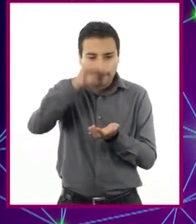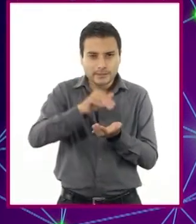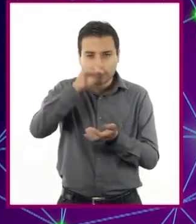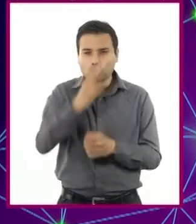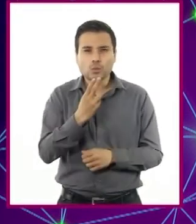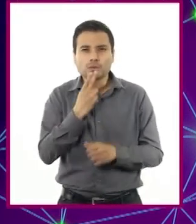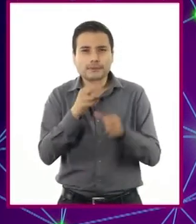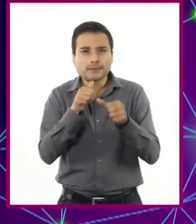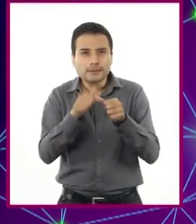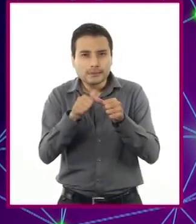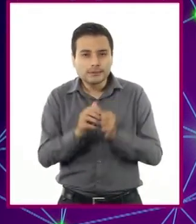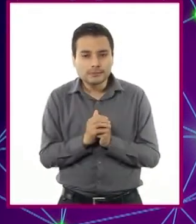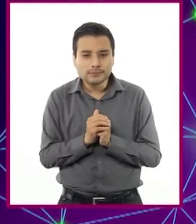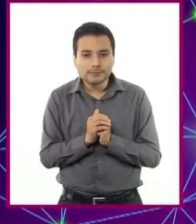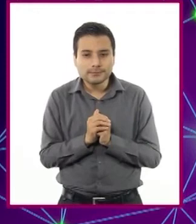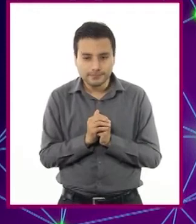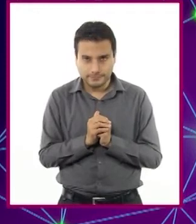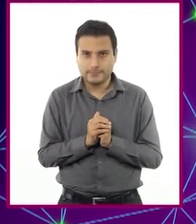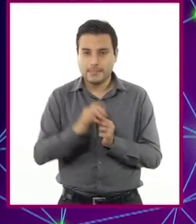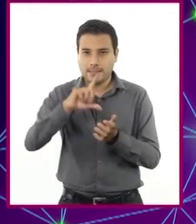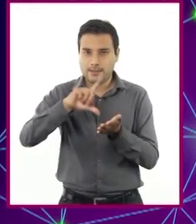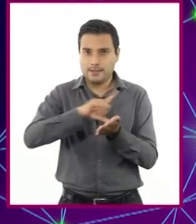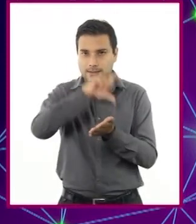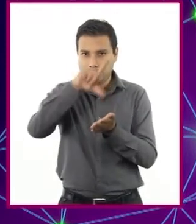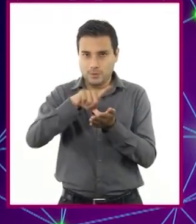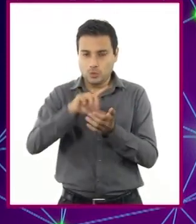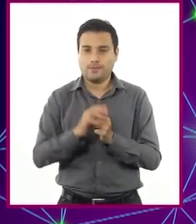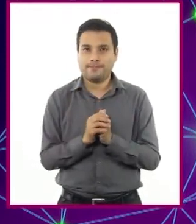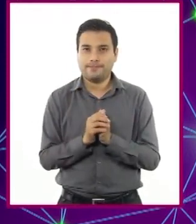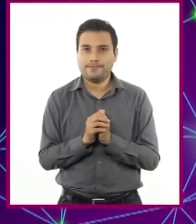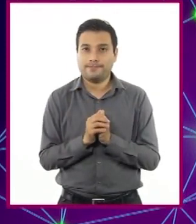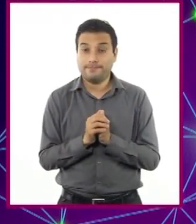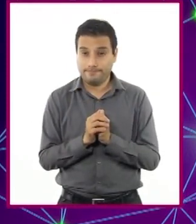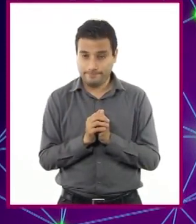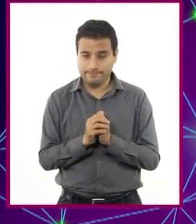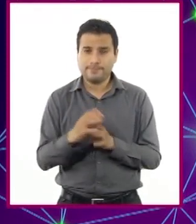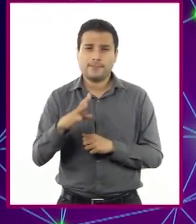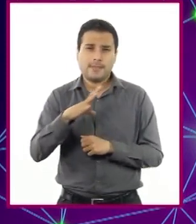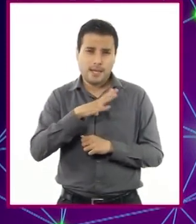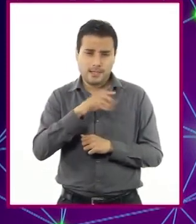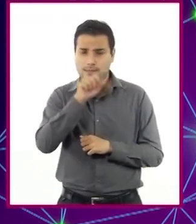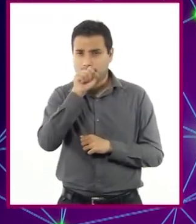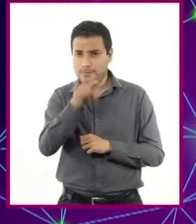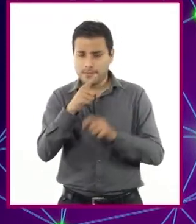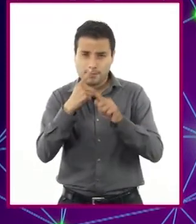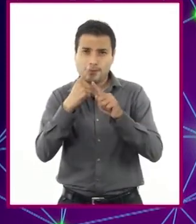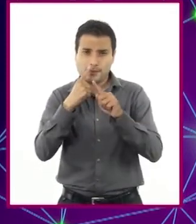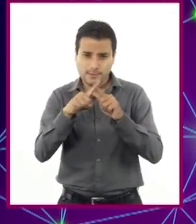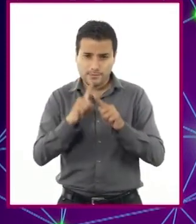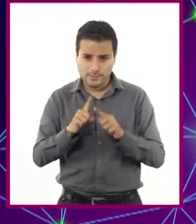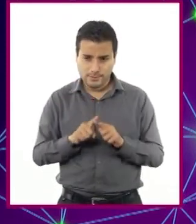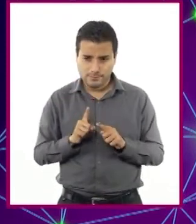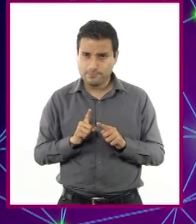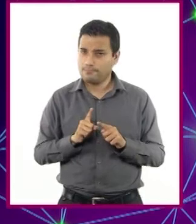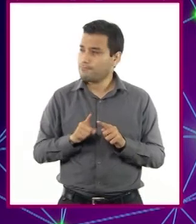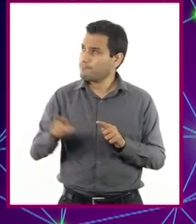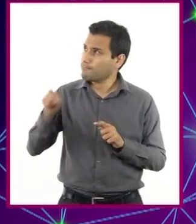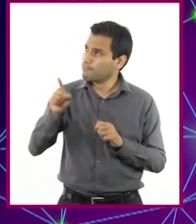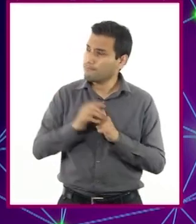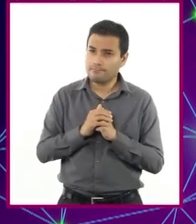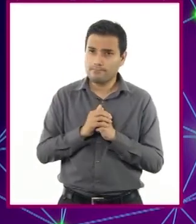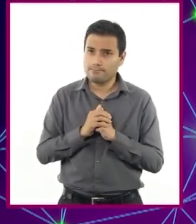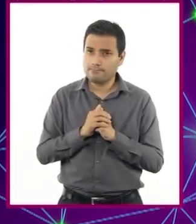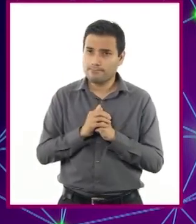litro. Ambas unidades de medición tienen múltiplos y submúltiplos. Existen equivalencias entre